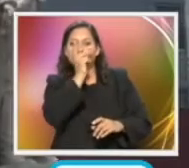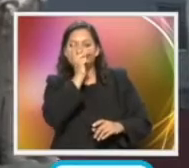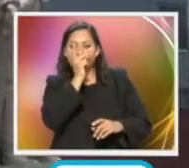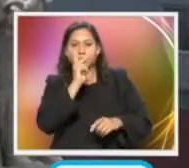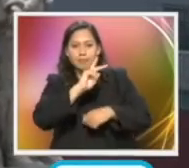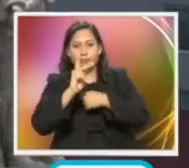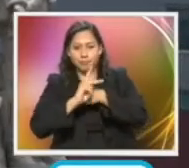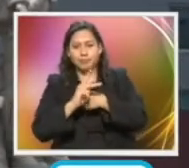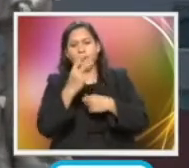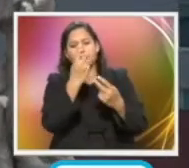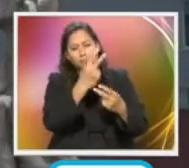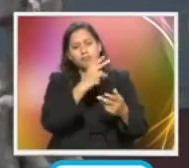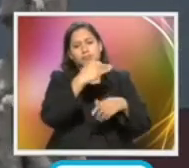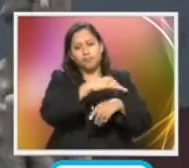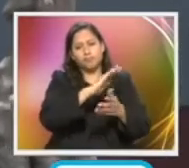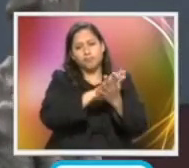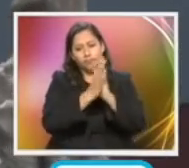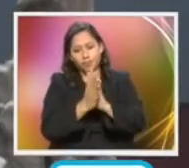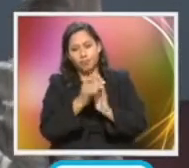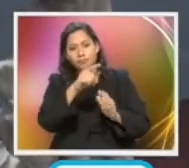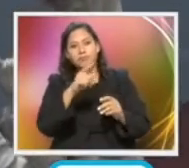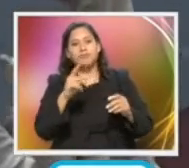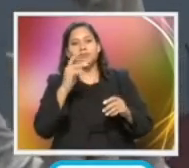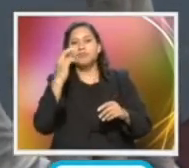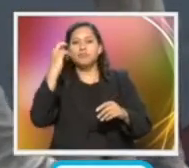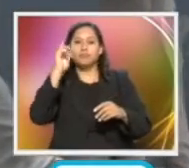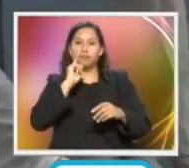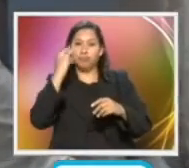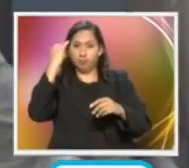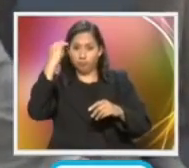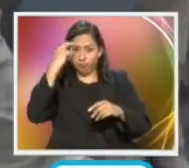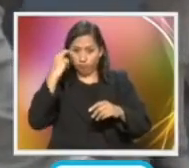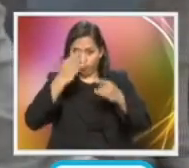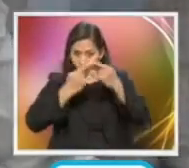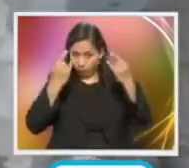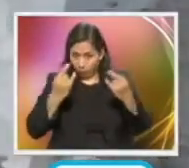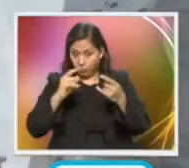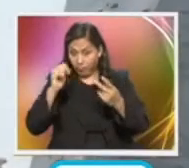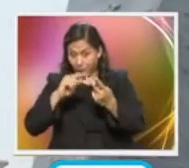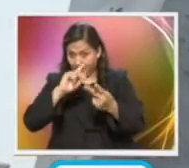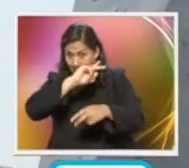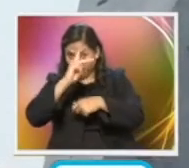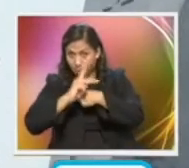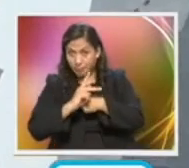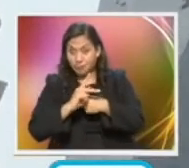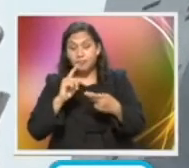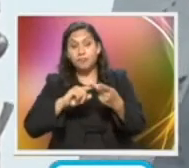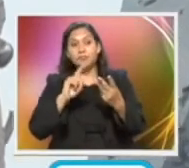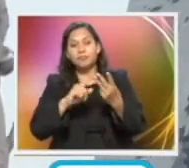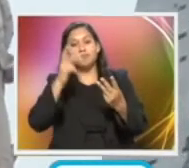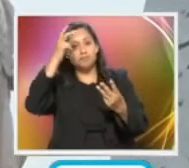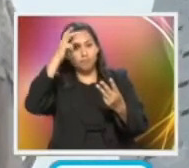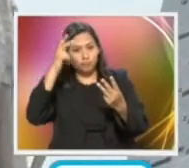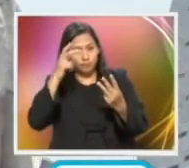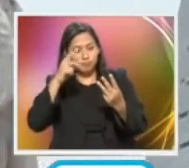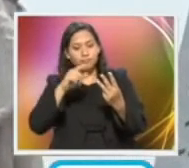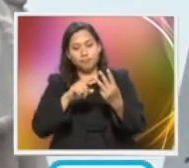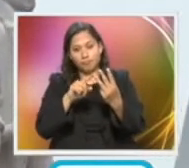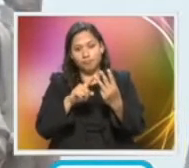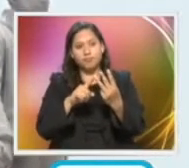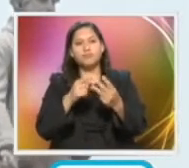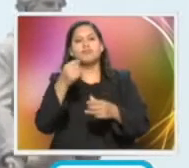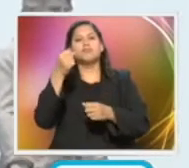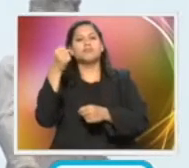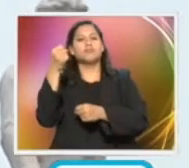son simbólicas. Una es la musa de la historia y otra la patria. La tercera figura es el cura Miguel Hidalgo, que se encuentra